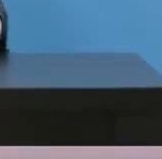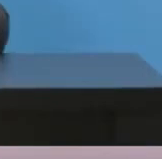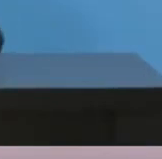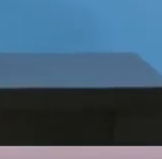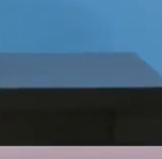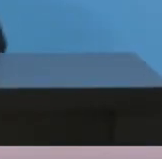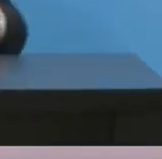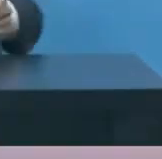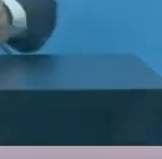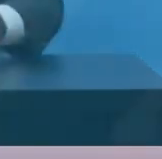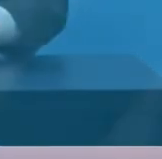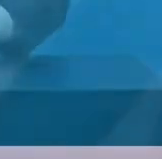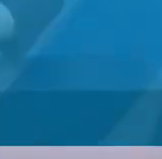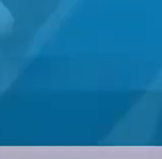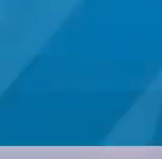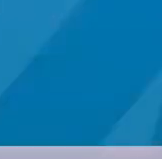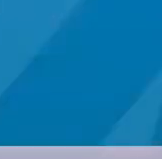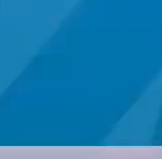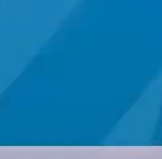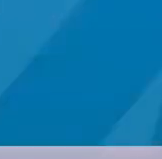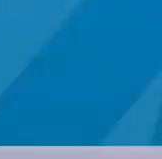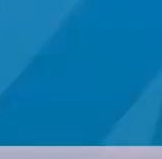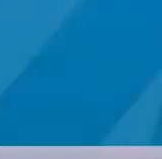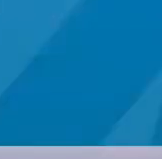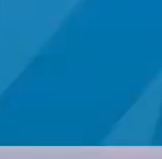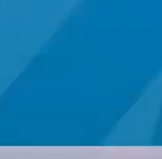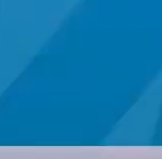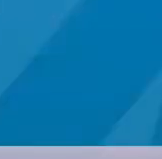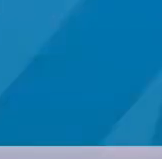por parte del señor ministro de economía el señor ministro de desarrollo